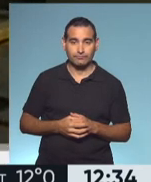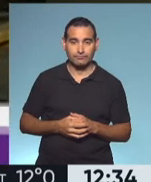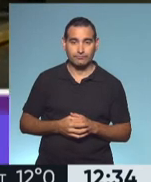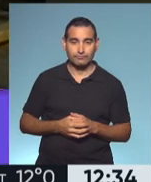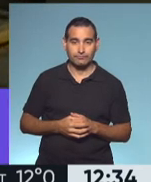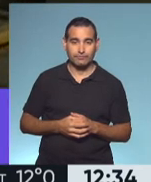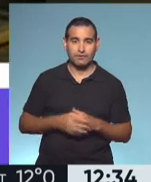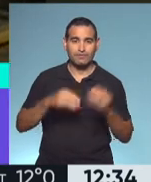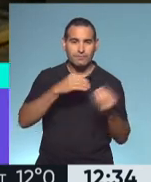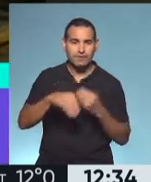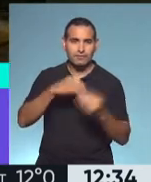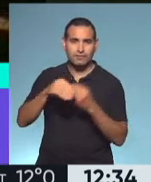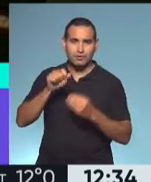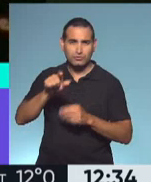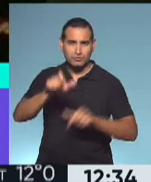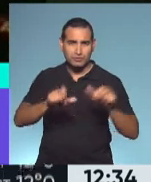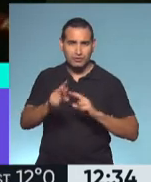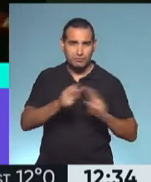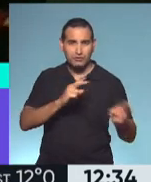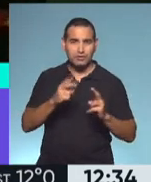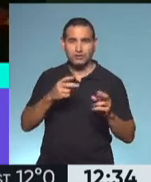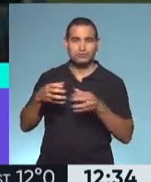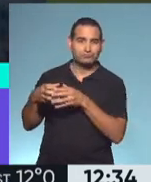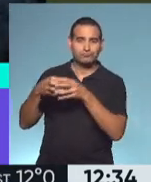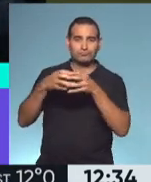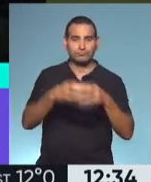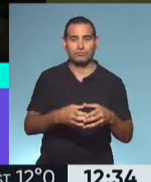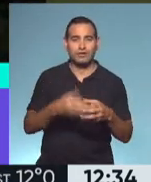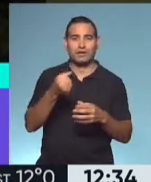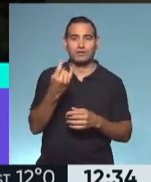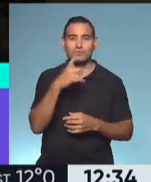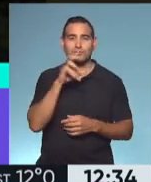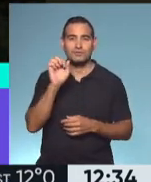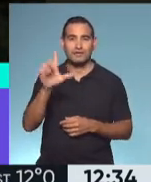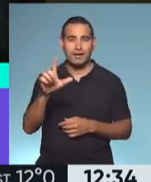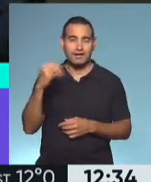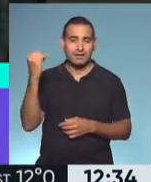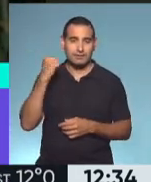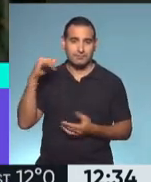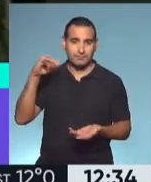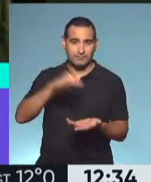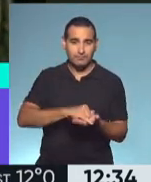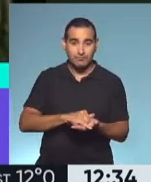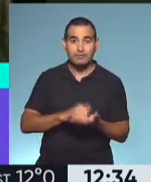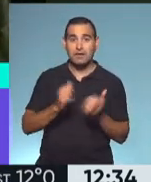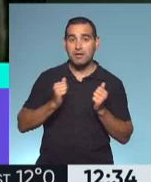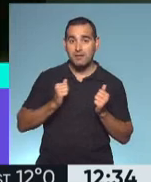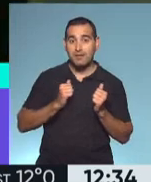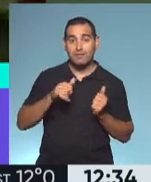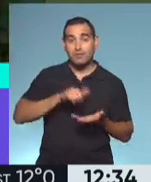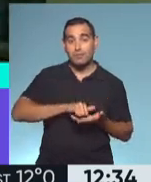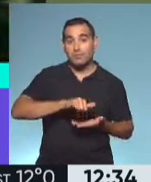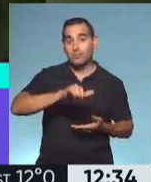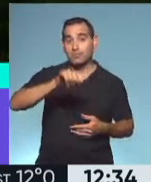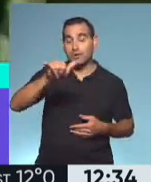Decenas de familiares de las víctimas se encuentran en el Salón VIP de Austral, en el Aeroparque Metropolitano, a la espera de un vuelo que, según